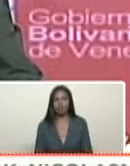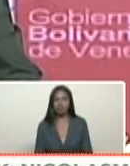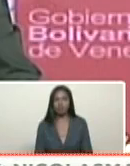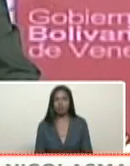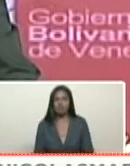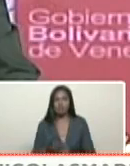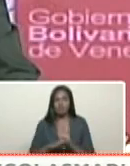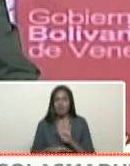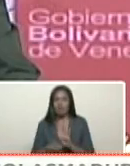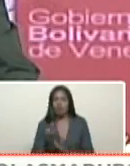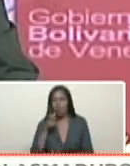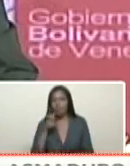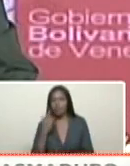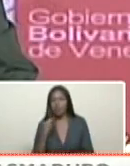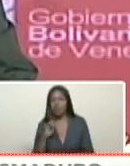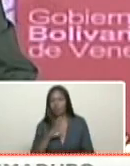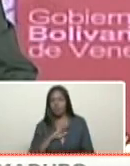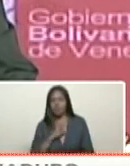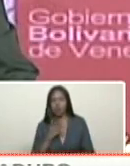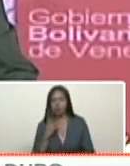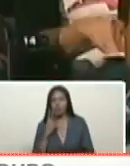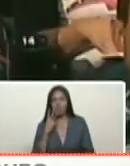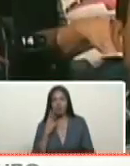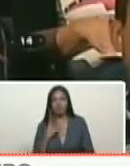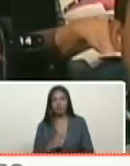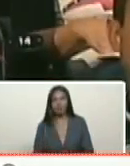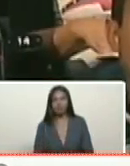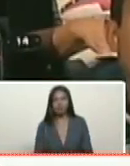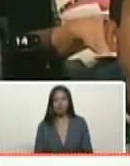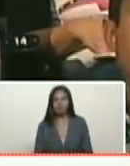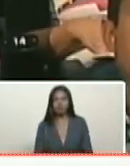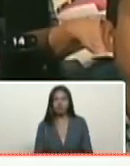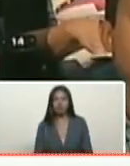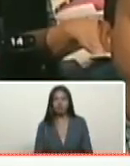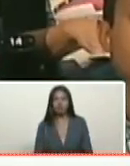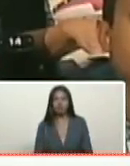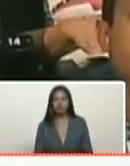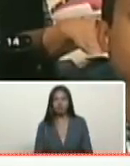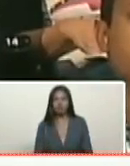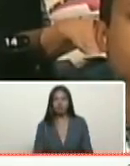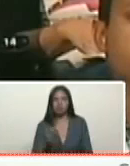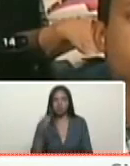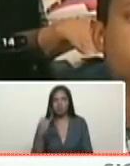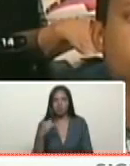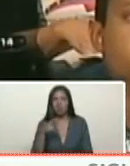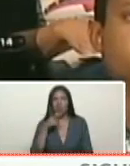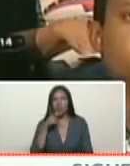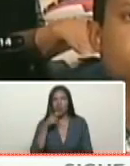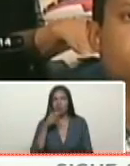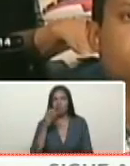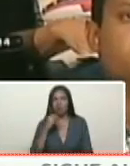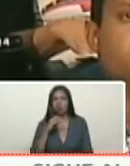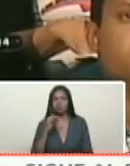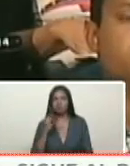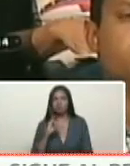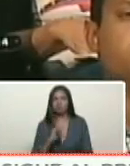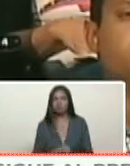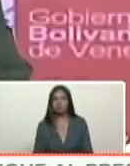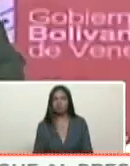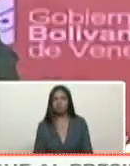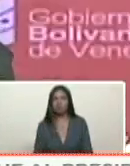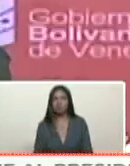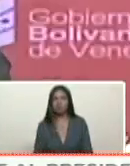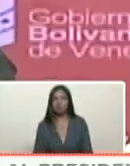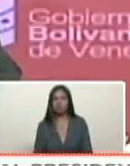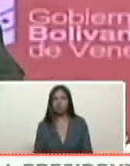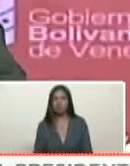Menos cuentos nos pueden echar los cuenteros de todos los días. La gente que echa cuentos, pues, hay gente que vive del cuento.